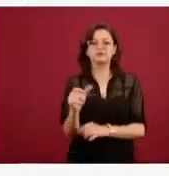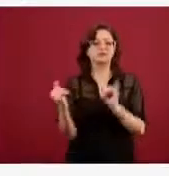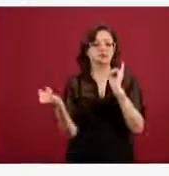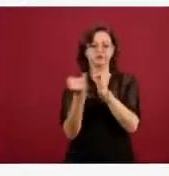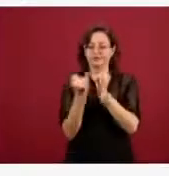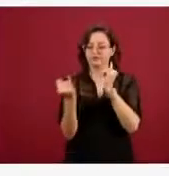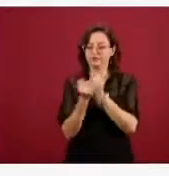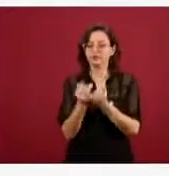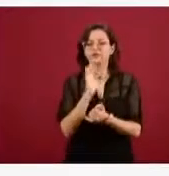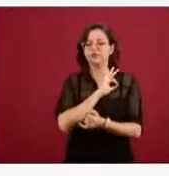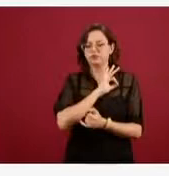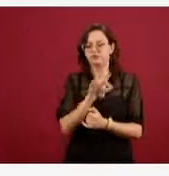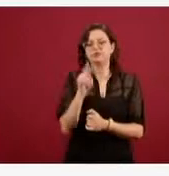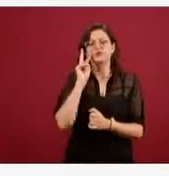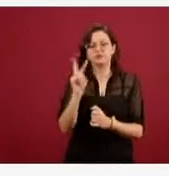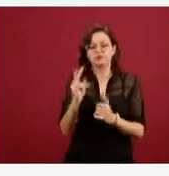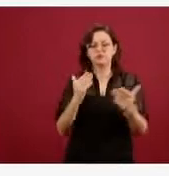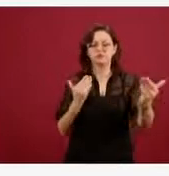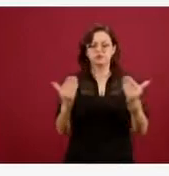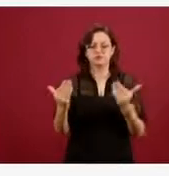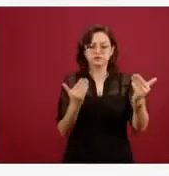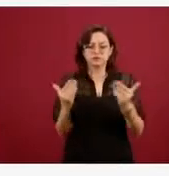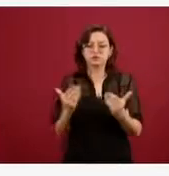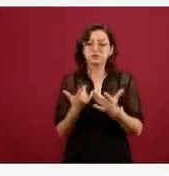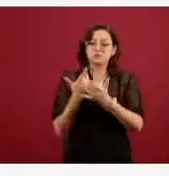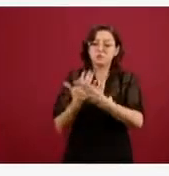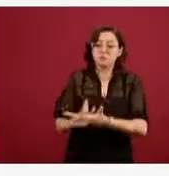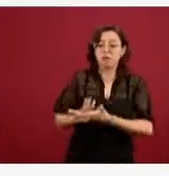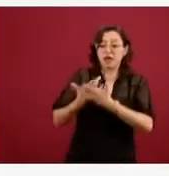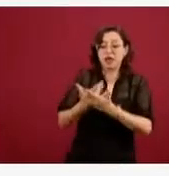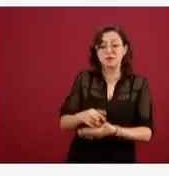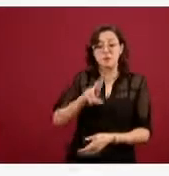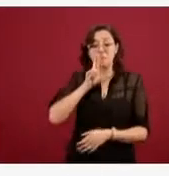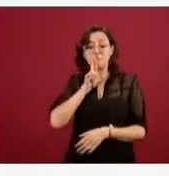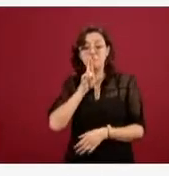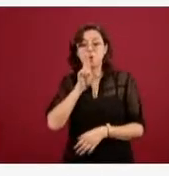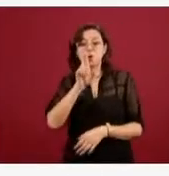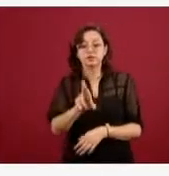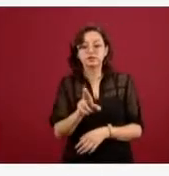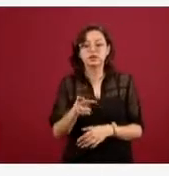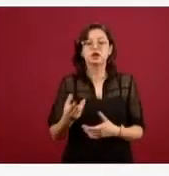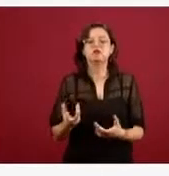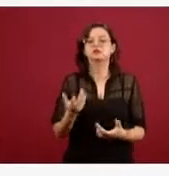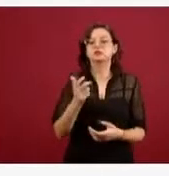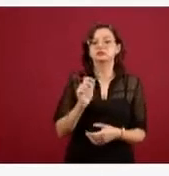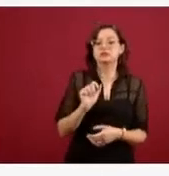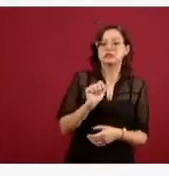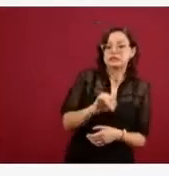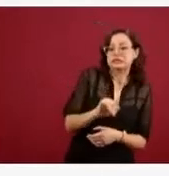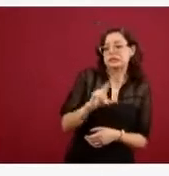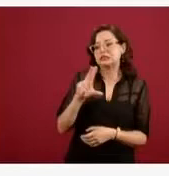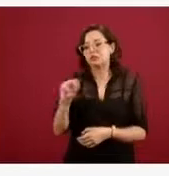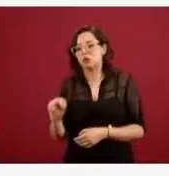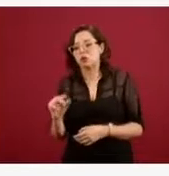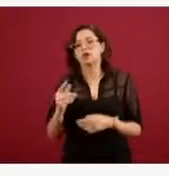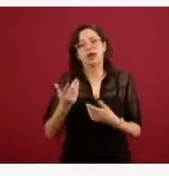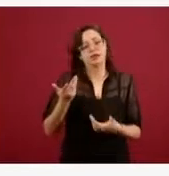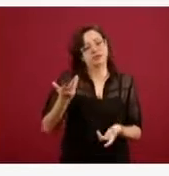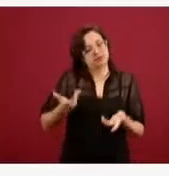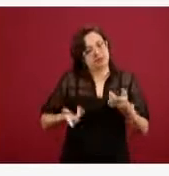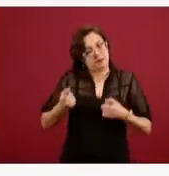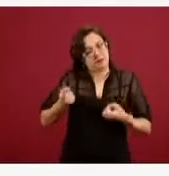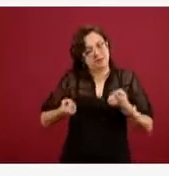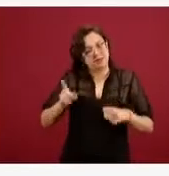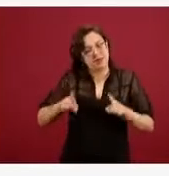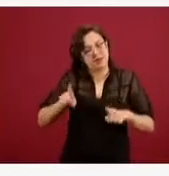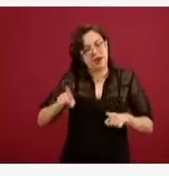distribución para que ustedes puedan ver en estos casos que están esperando todavía un resultado, cuál también es su distribución en función de